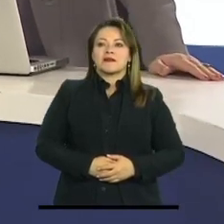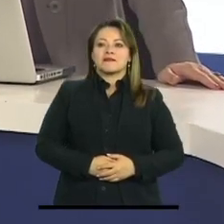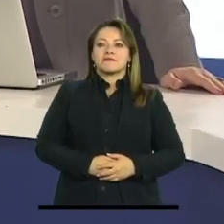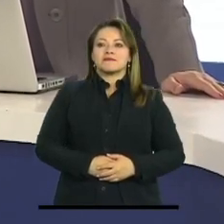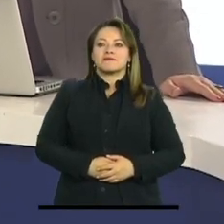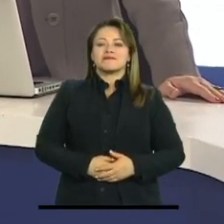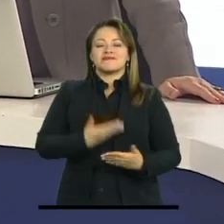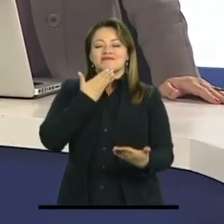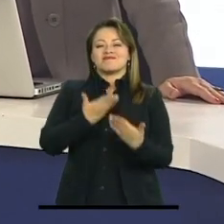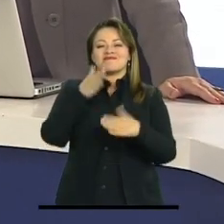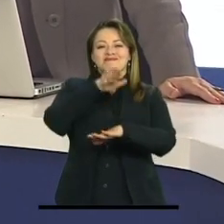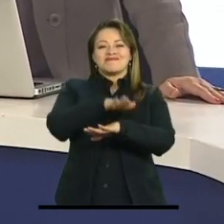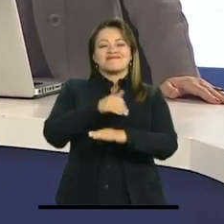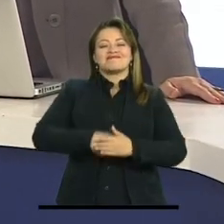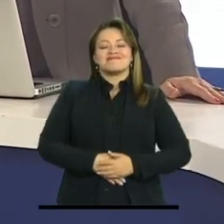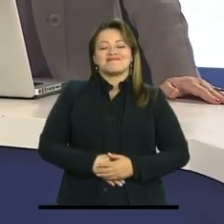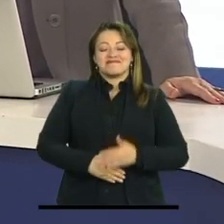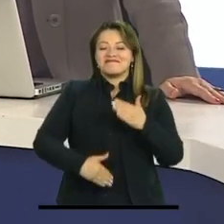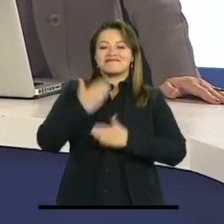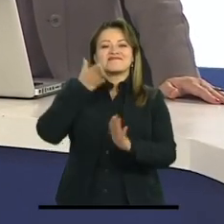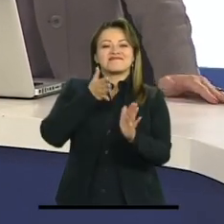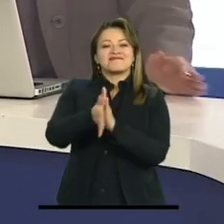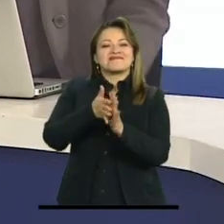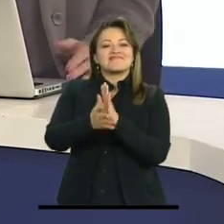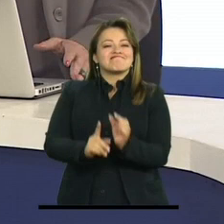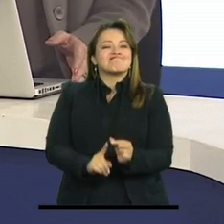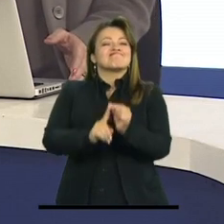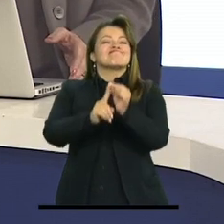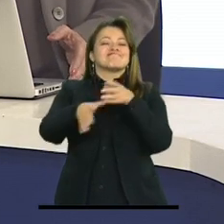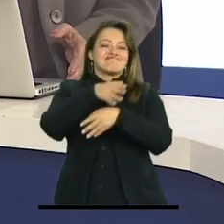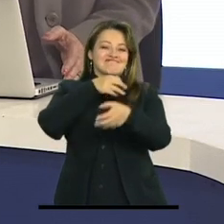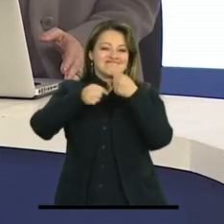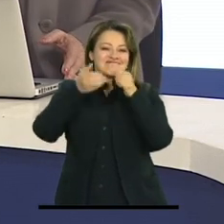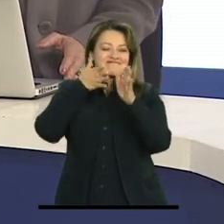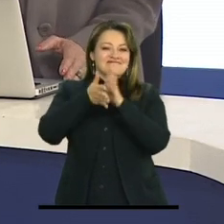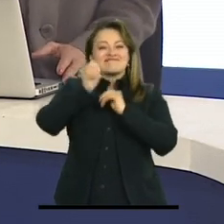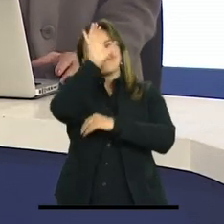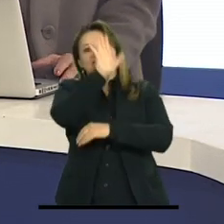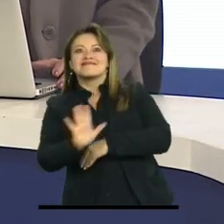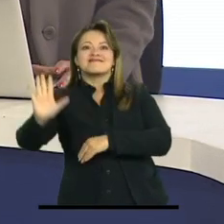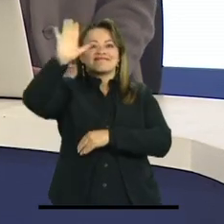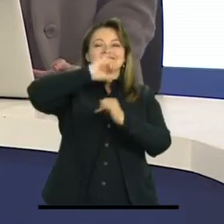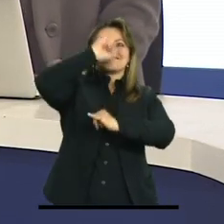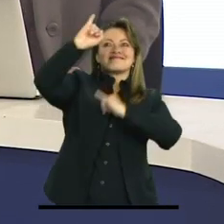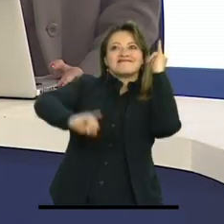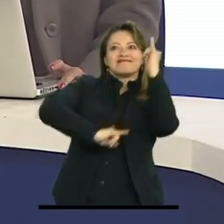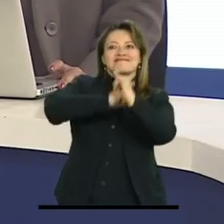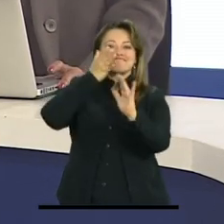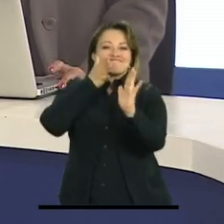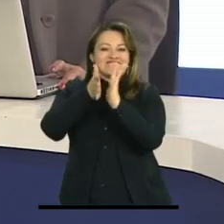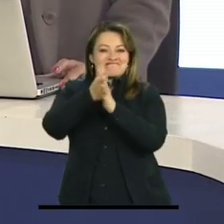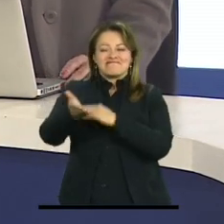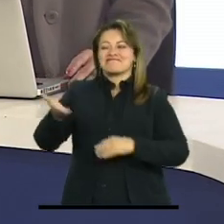¿Qué tal? Muy buenas tardes. Aquí iniciamos la edición central de Cable Noticias, lo más completo de la información nacional. Ana